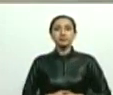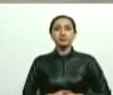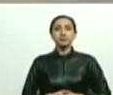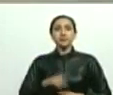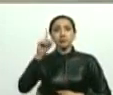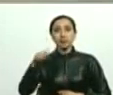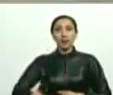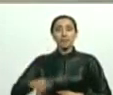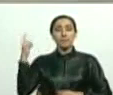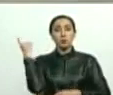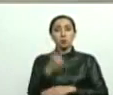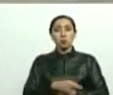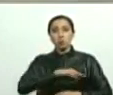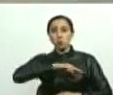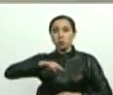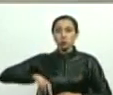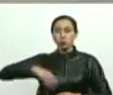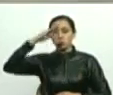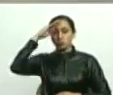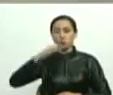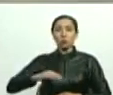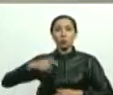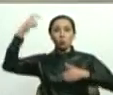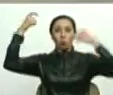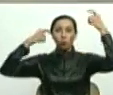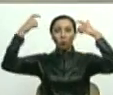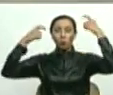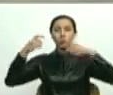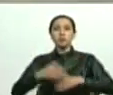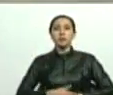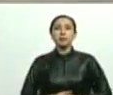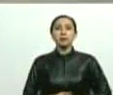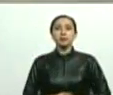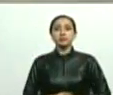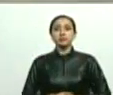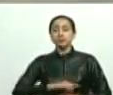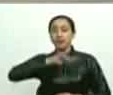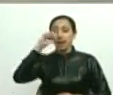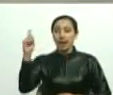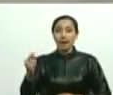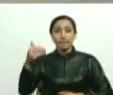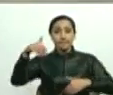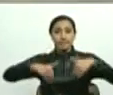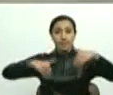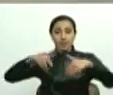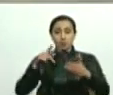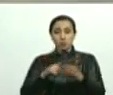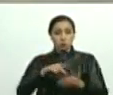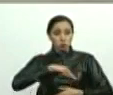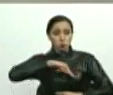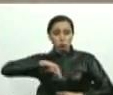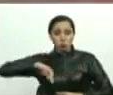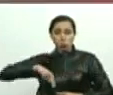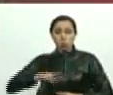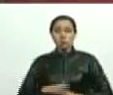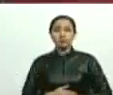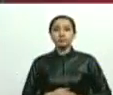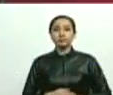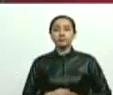conducción de nuestro amado comandante Hugo Chávez, la primera elección que participamos